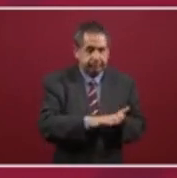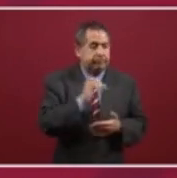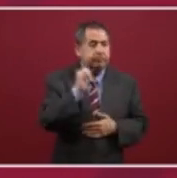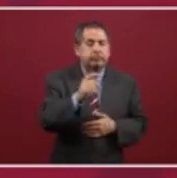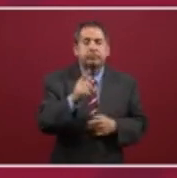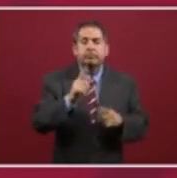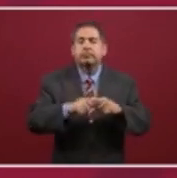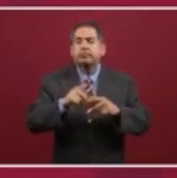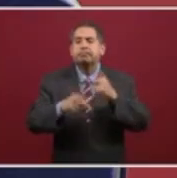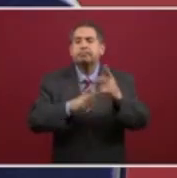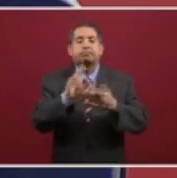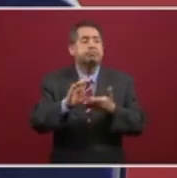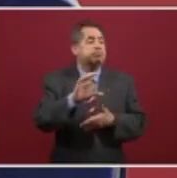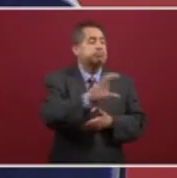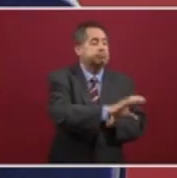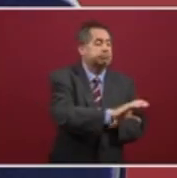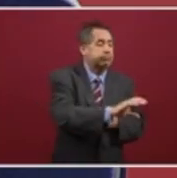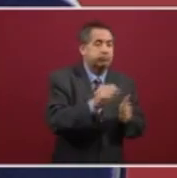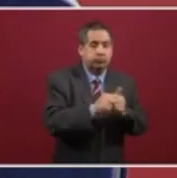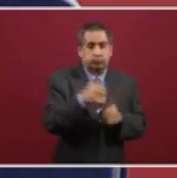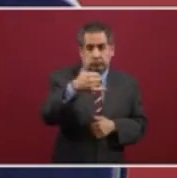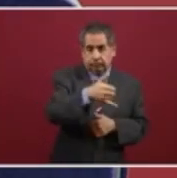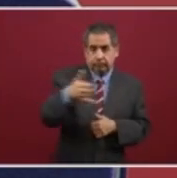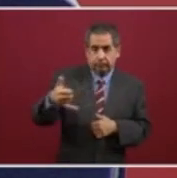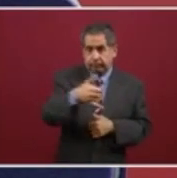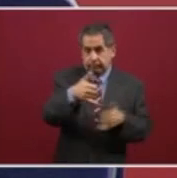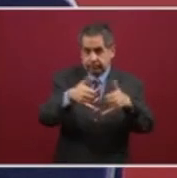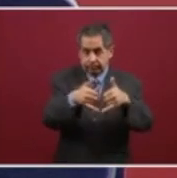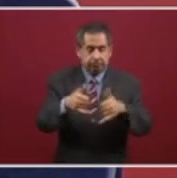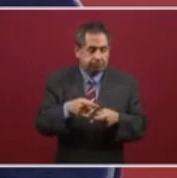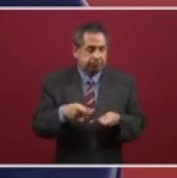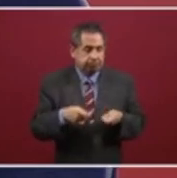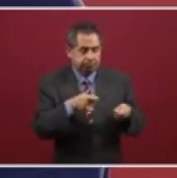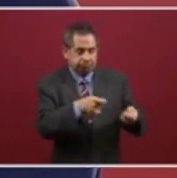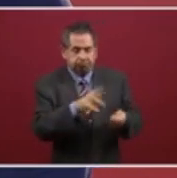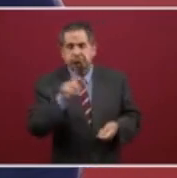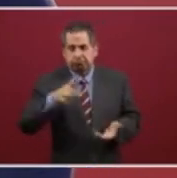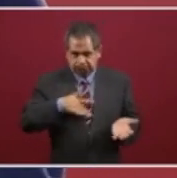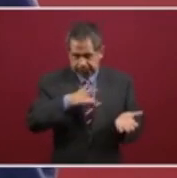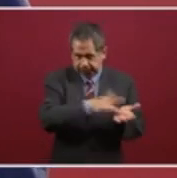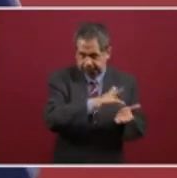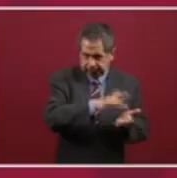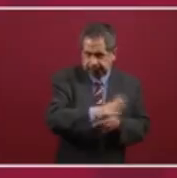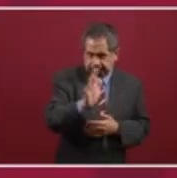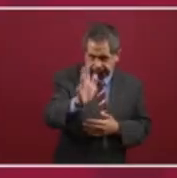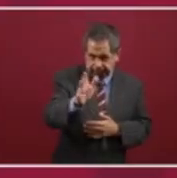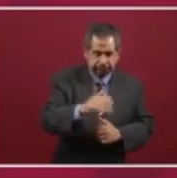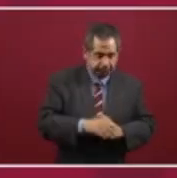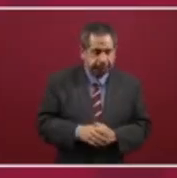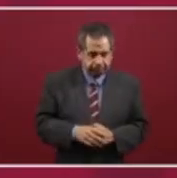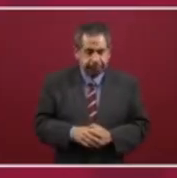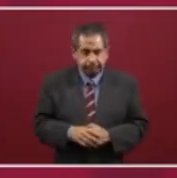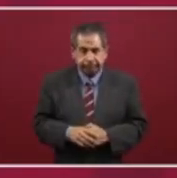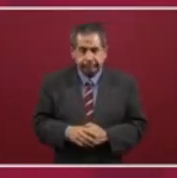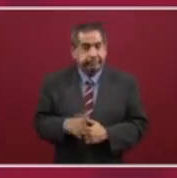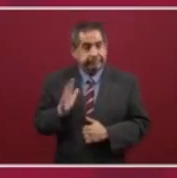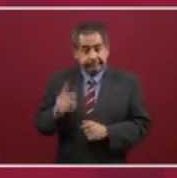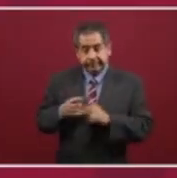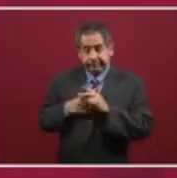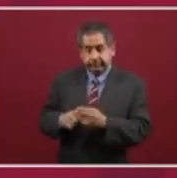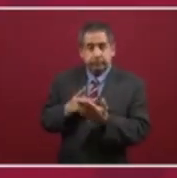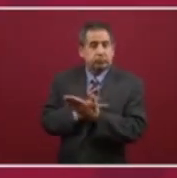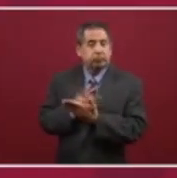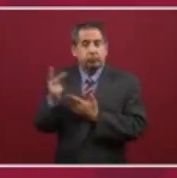créditos con el Infonavit. Ya se está aplicando un programa